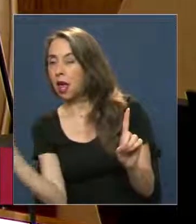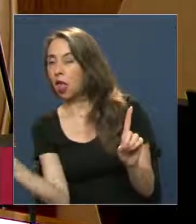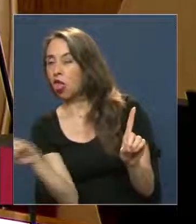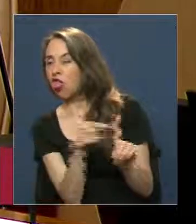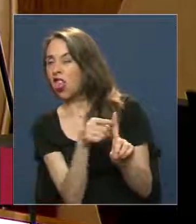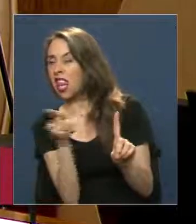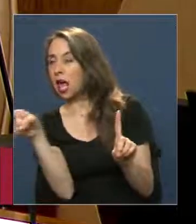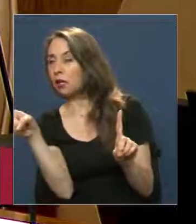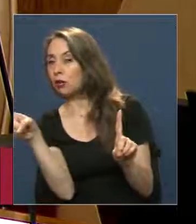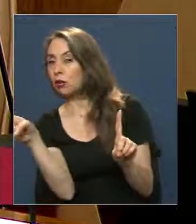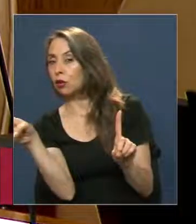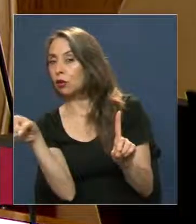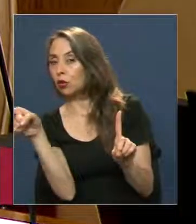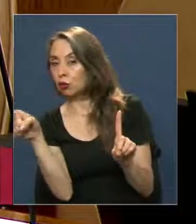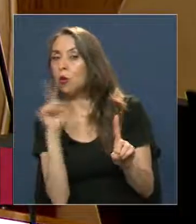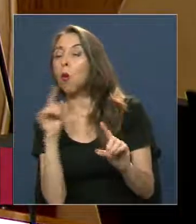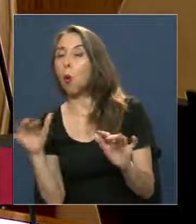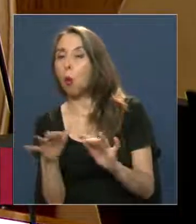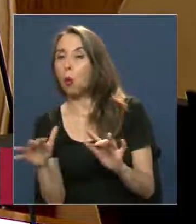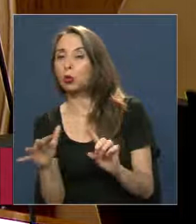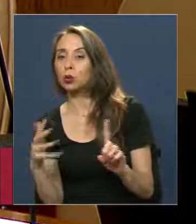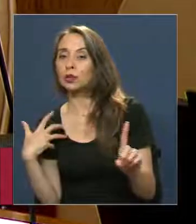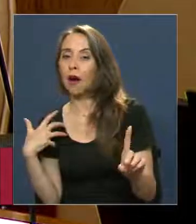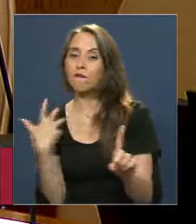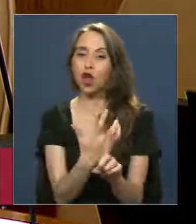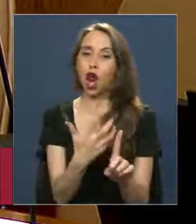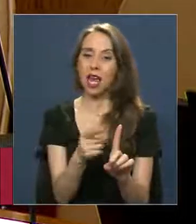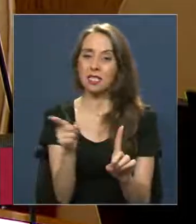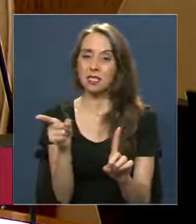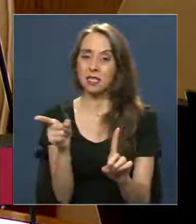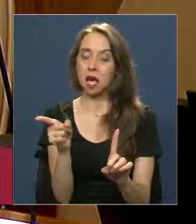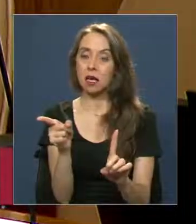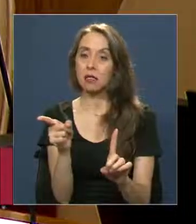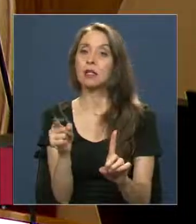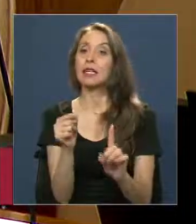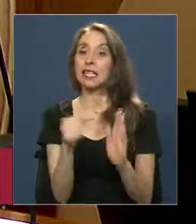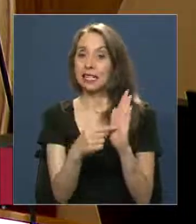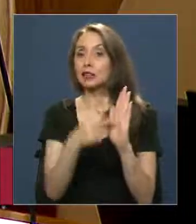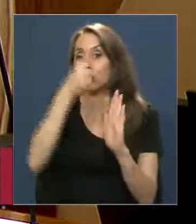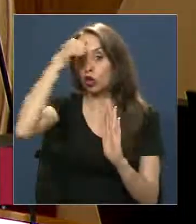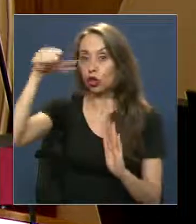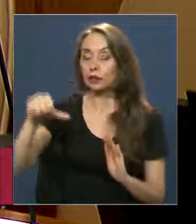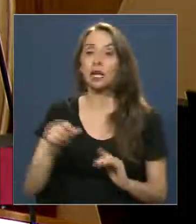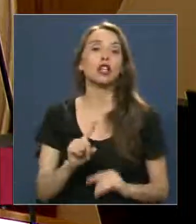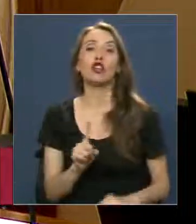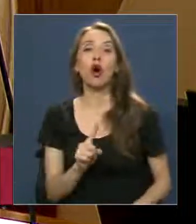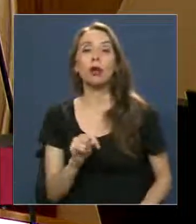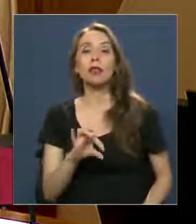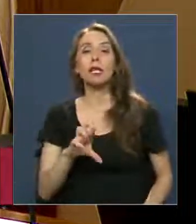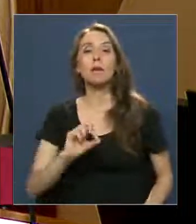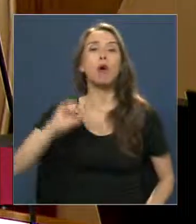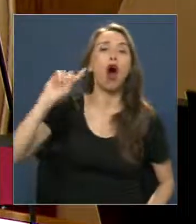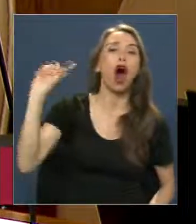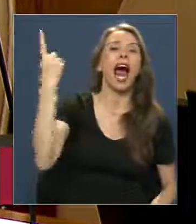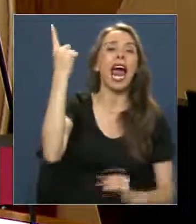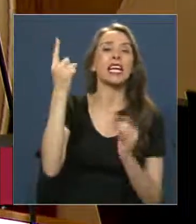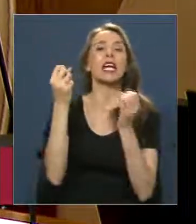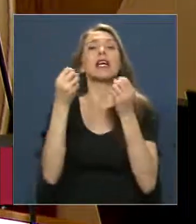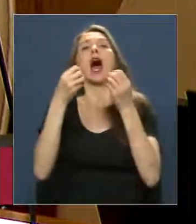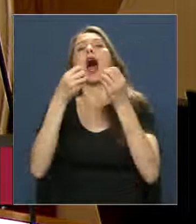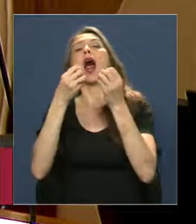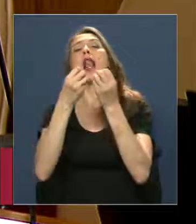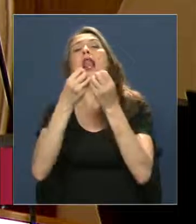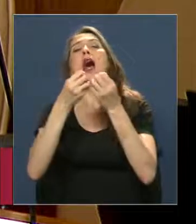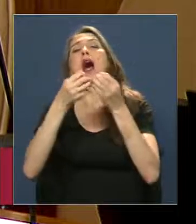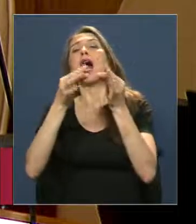directamente al uso de la violencia. No es un tipo genérico, no es un tipo abierto, un